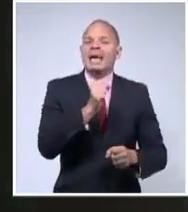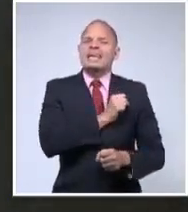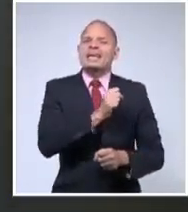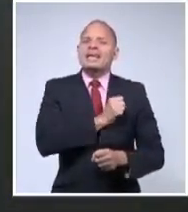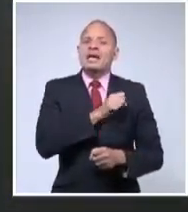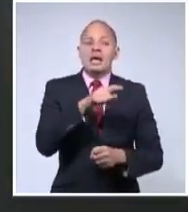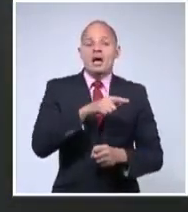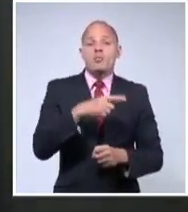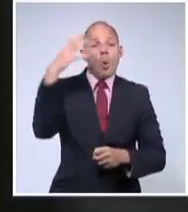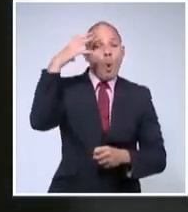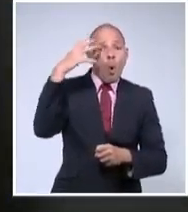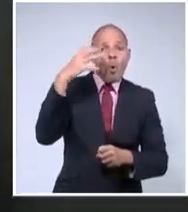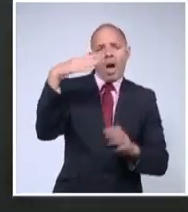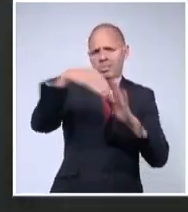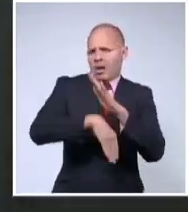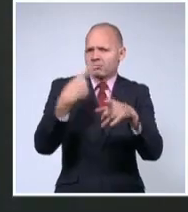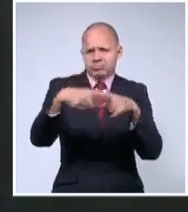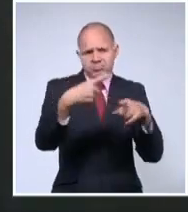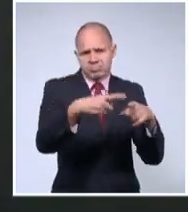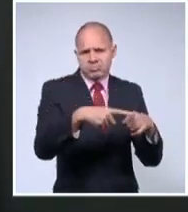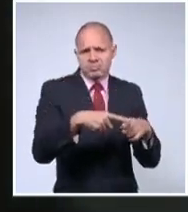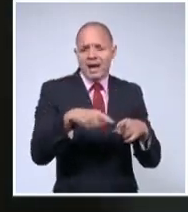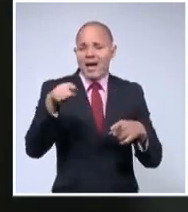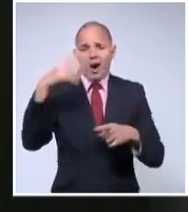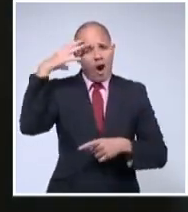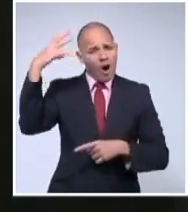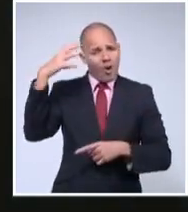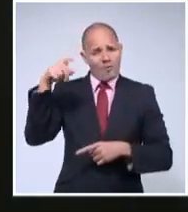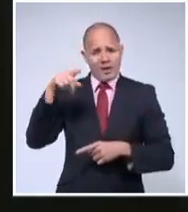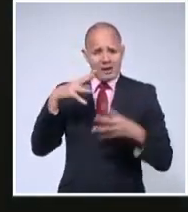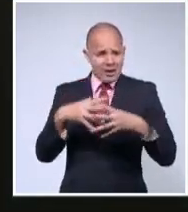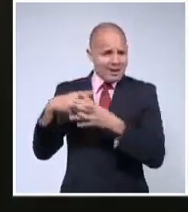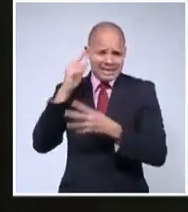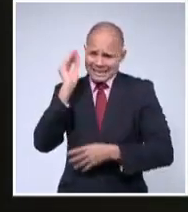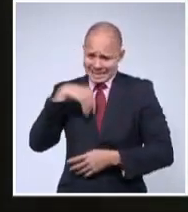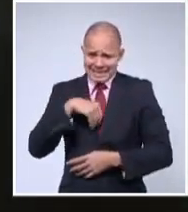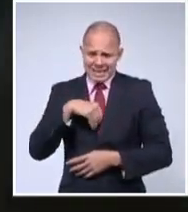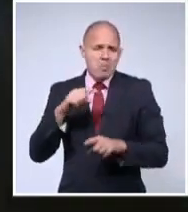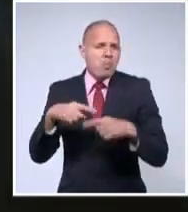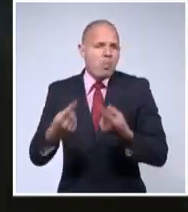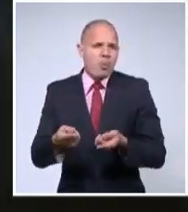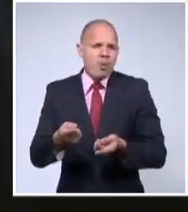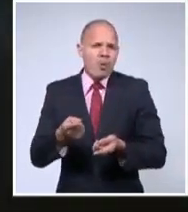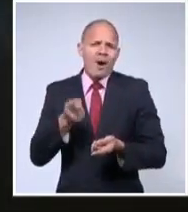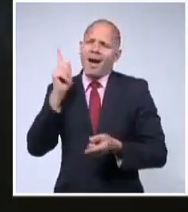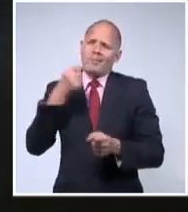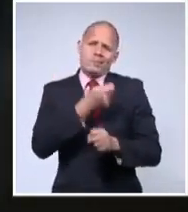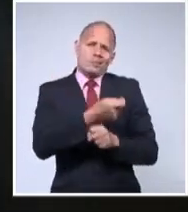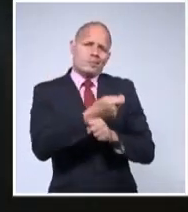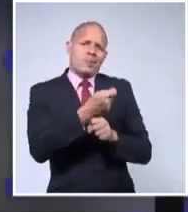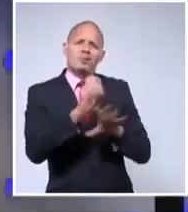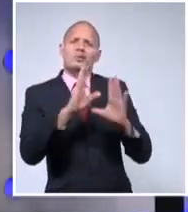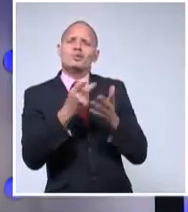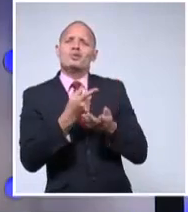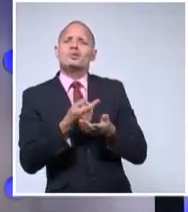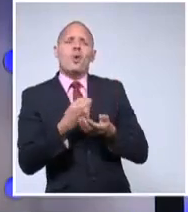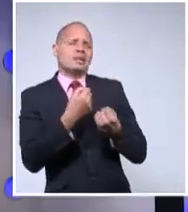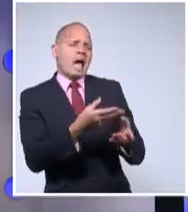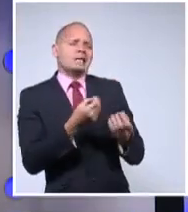gobierno de Estados Unidos. Y lo sabía porque el gobierno de Estados Unidos es partícipe de esos actos. Son personas que reciben instrucciones de Estados